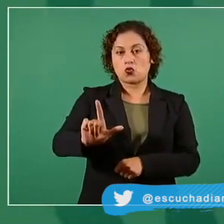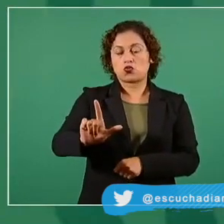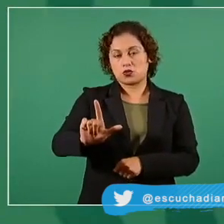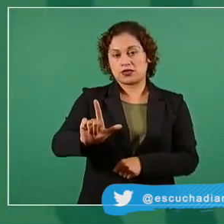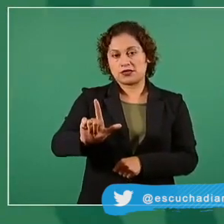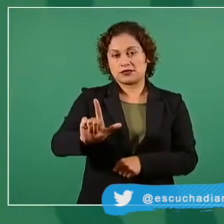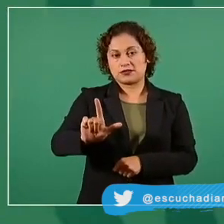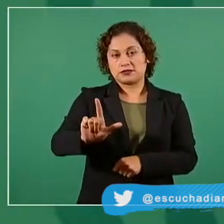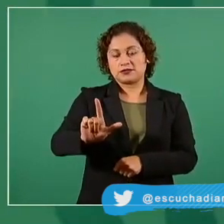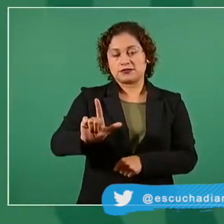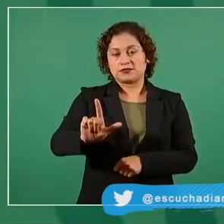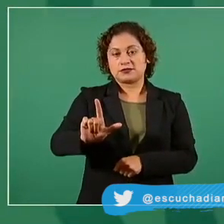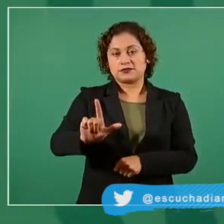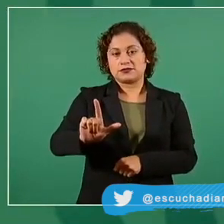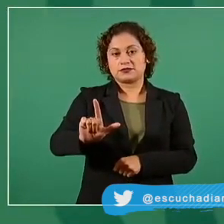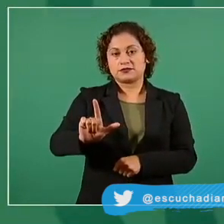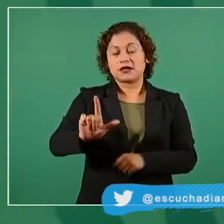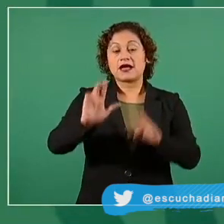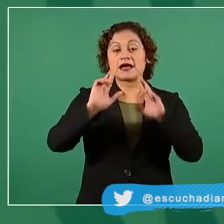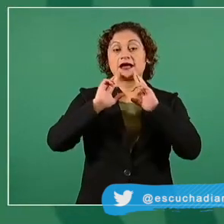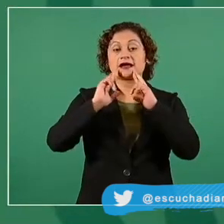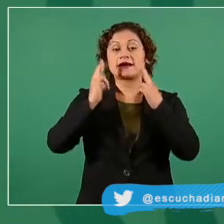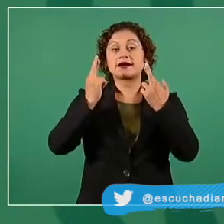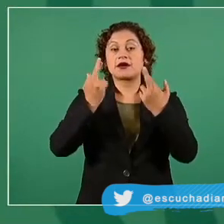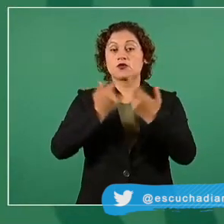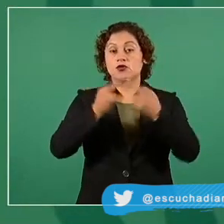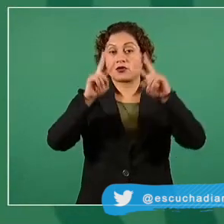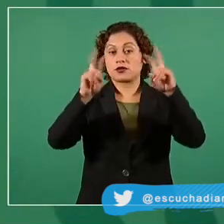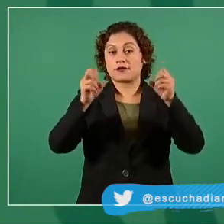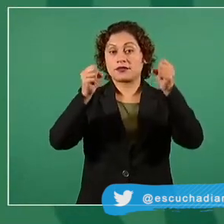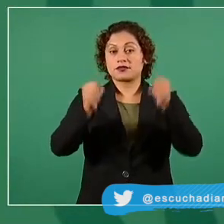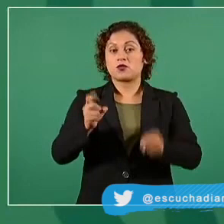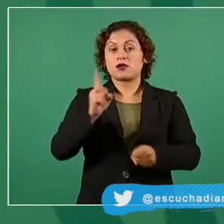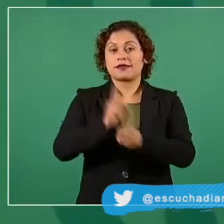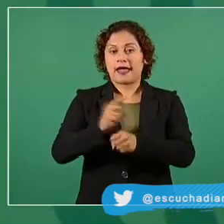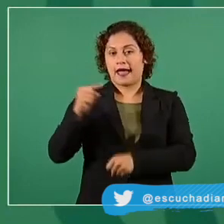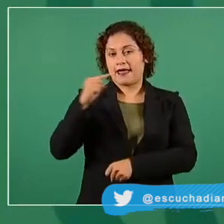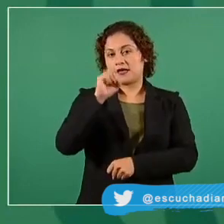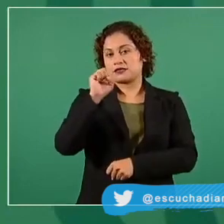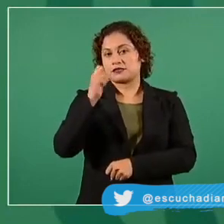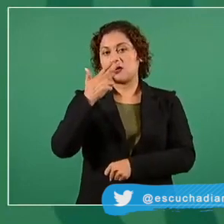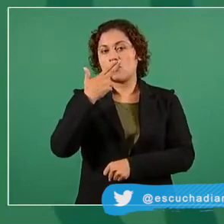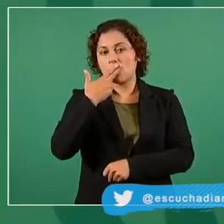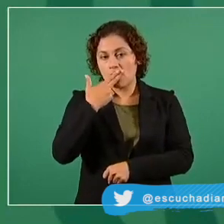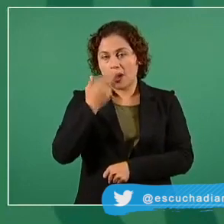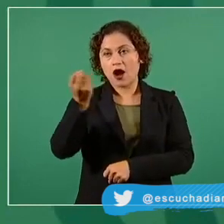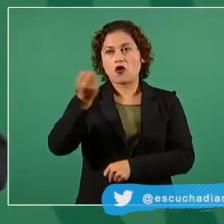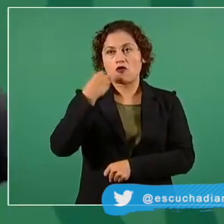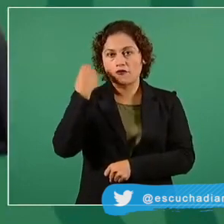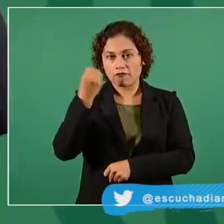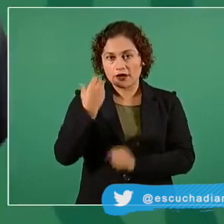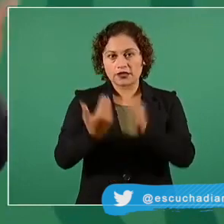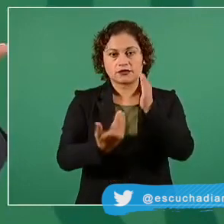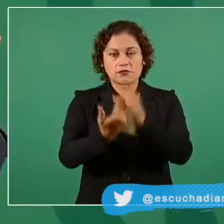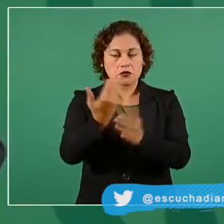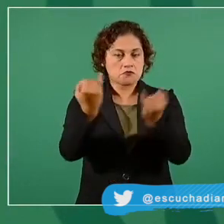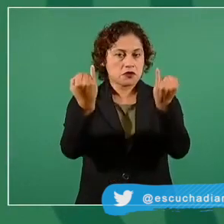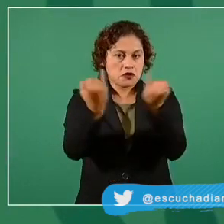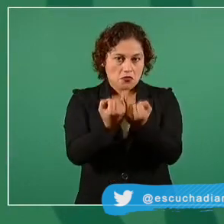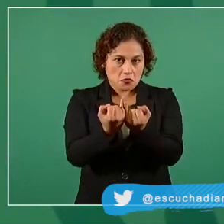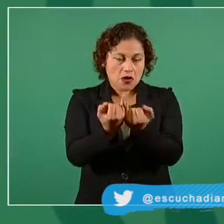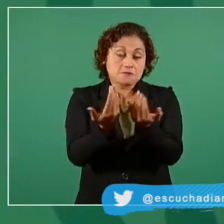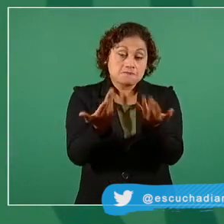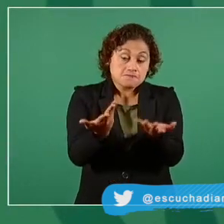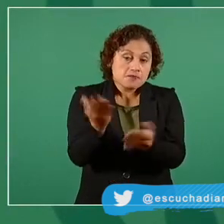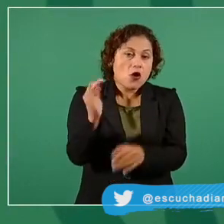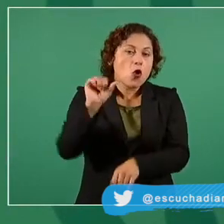seguridad se lleva a cabo en Chihuahua y la conferencia en Chihuahua. En ese caso nos veríamos aquí de